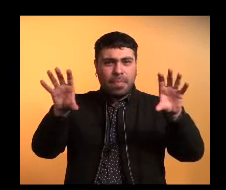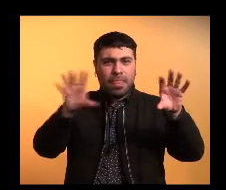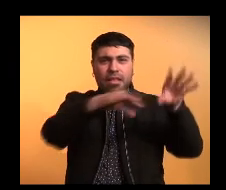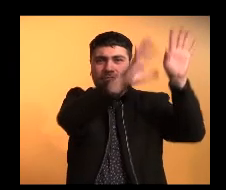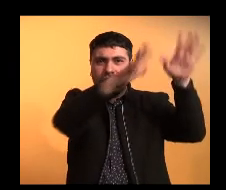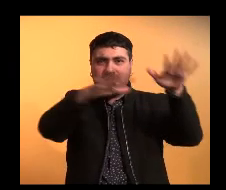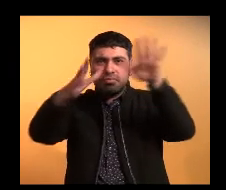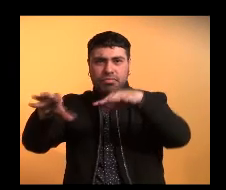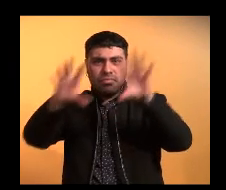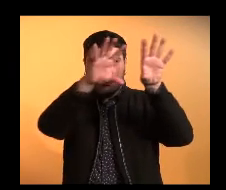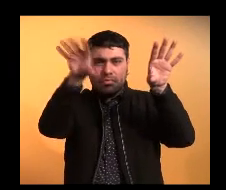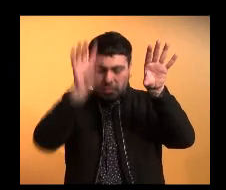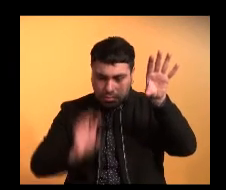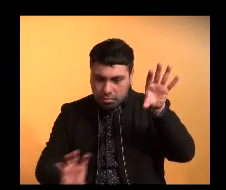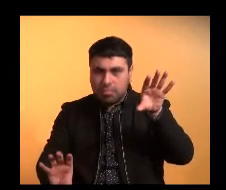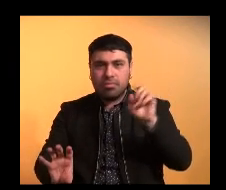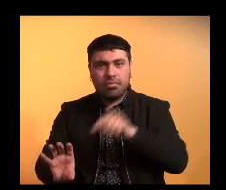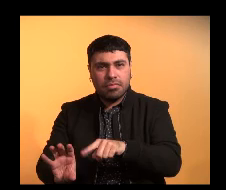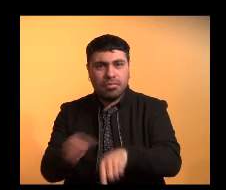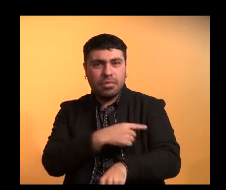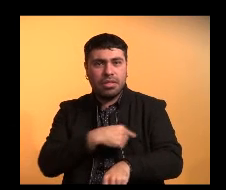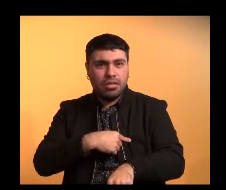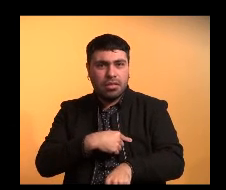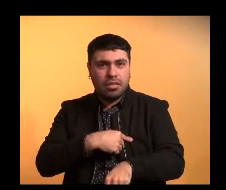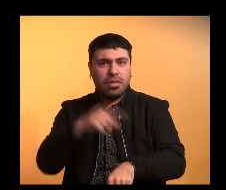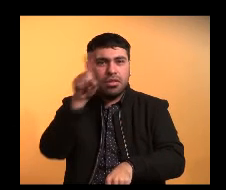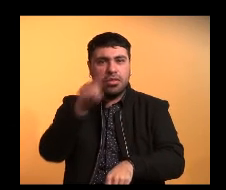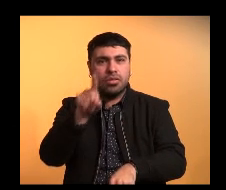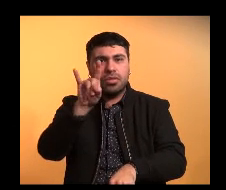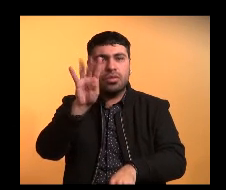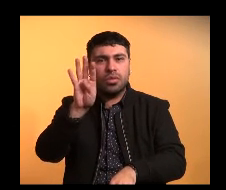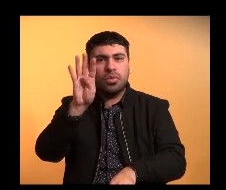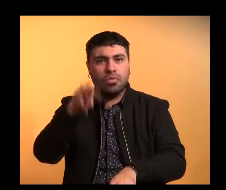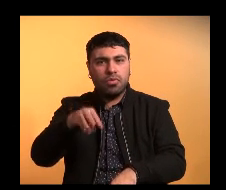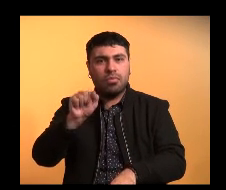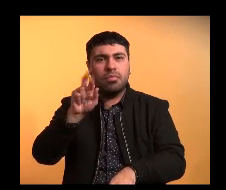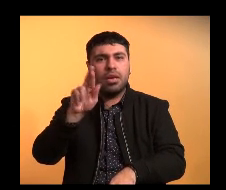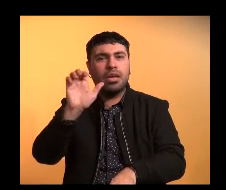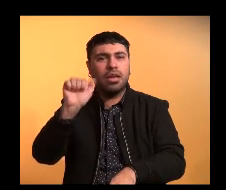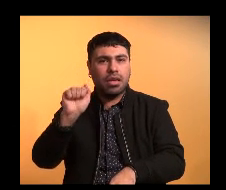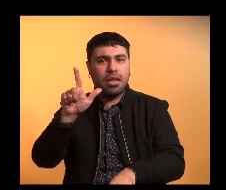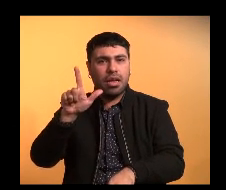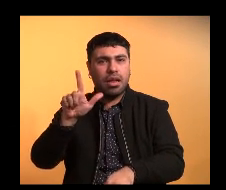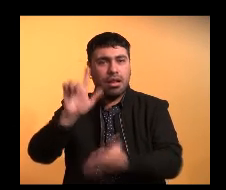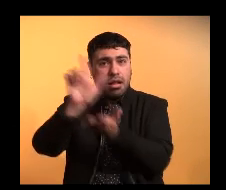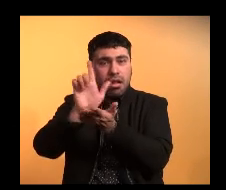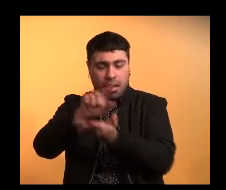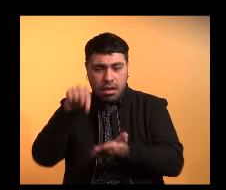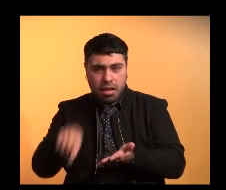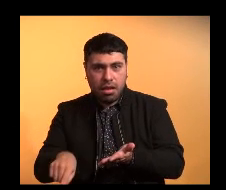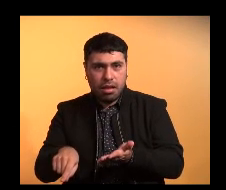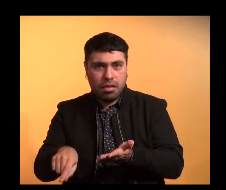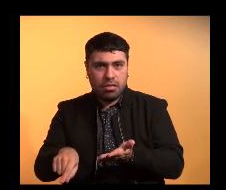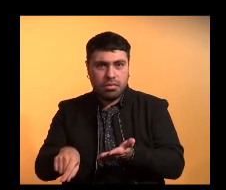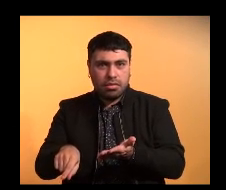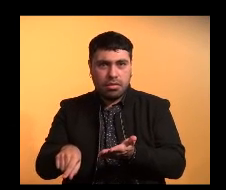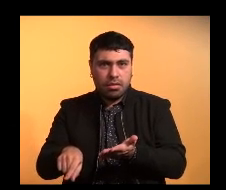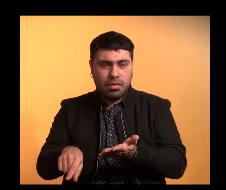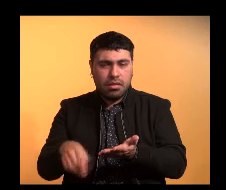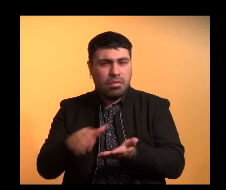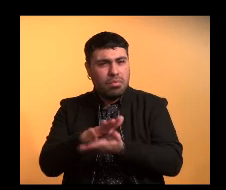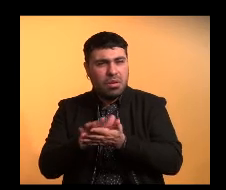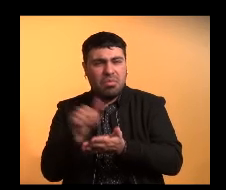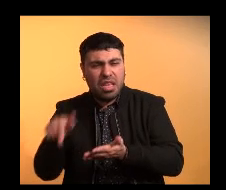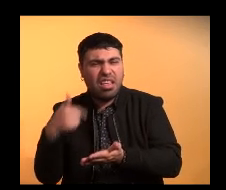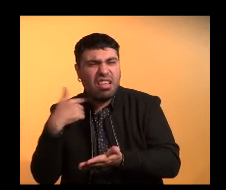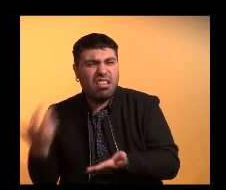más se ve submarial, que se ve más afectado por el desprendimiento de los hielos, digamos, ¿no? Claro. Entonces, David